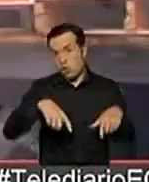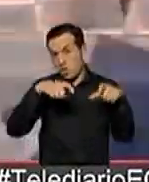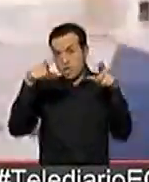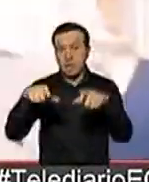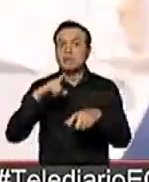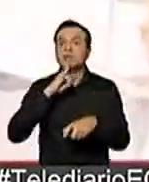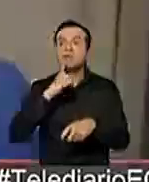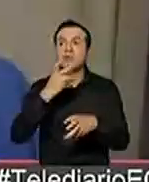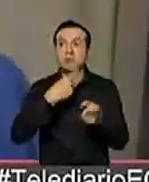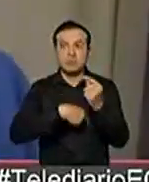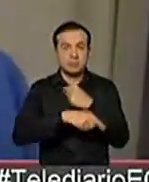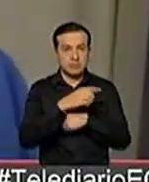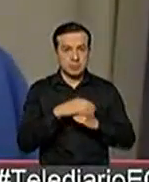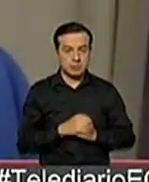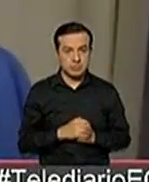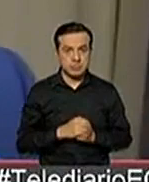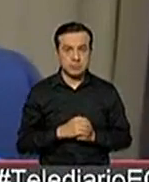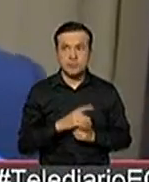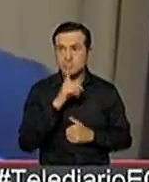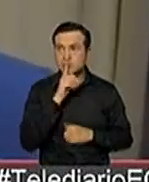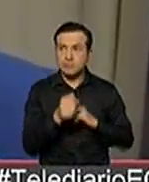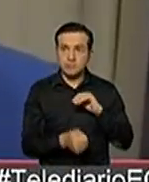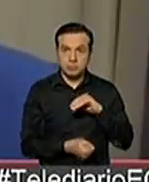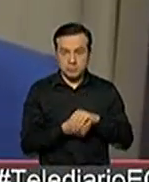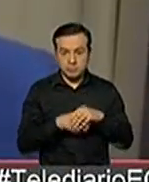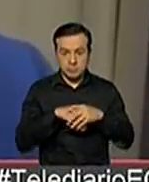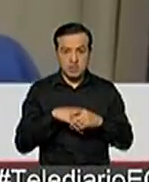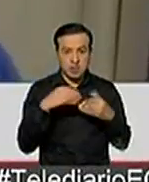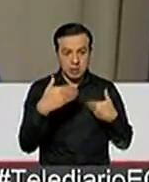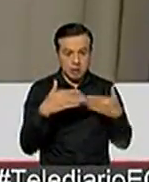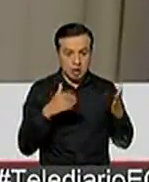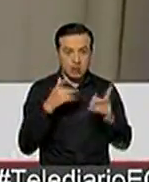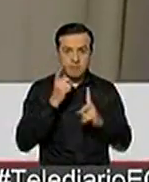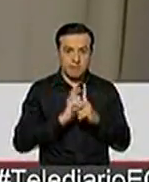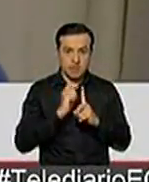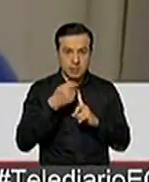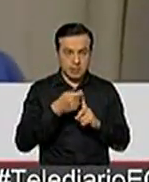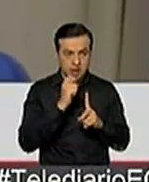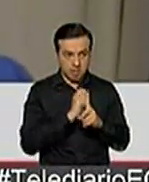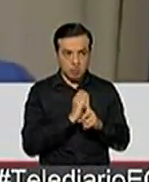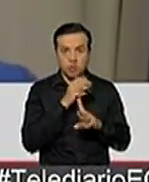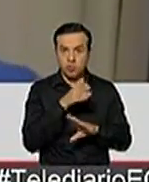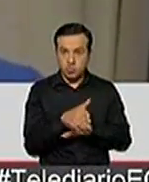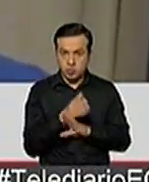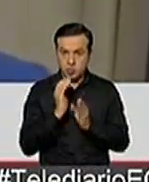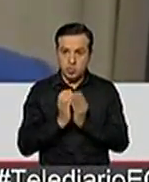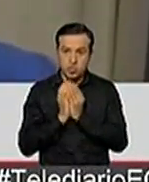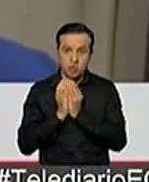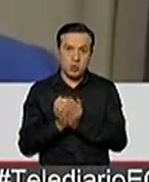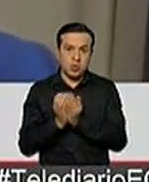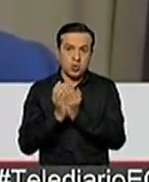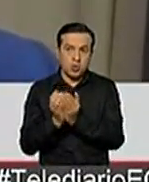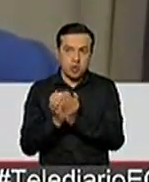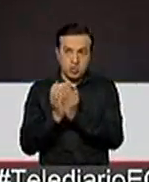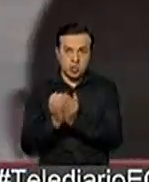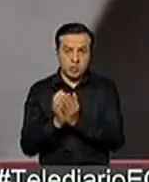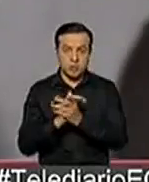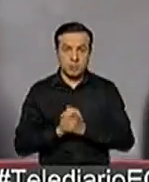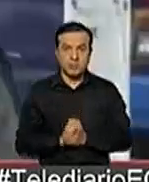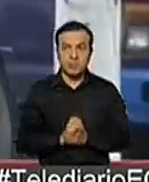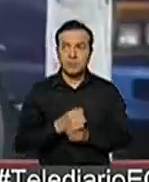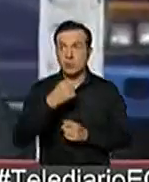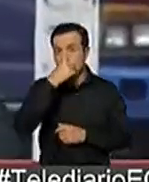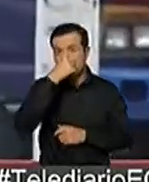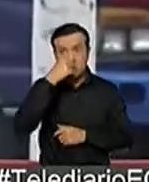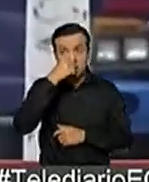Estados Unidos. Se encontraba camuflada en el interior de cajas de banano para posterior ser trasladadas a puerto para tratar de consumir el tráfico. La droga